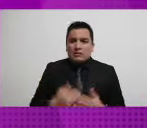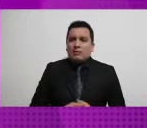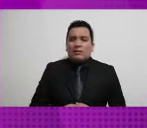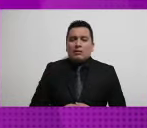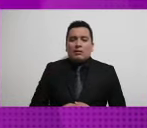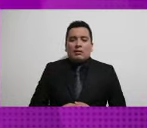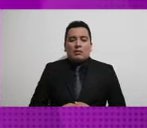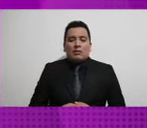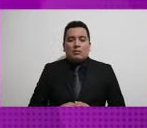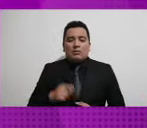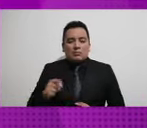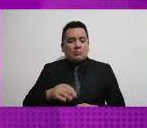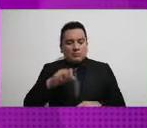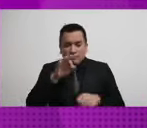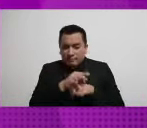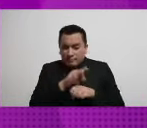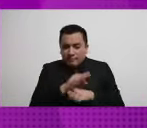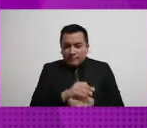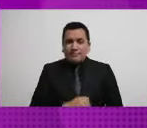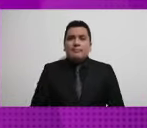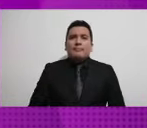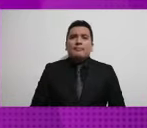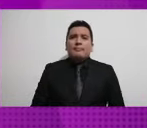protegidos y que estarán